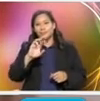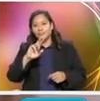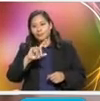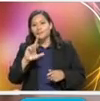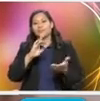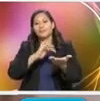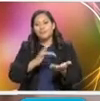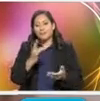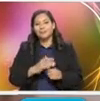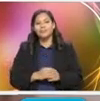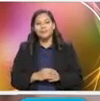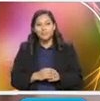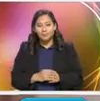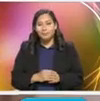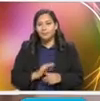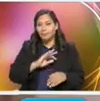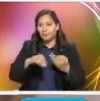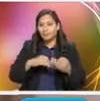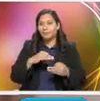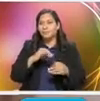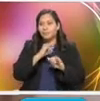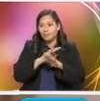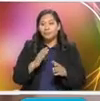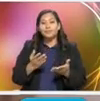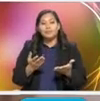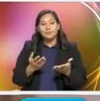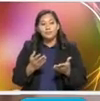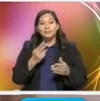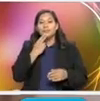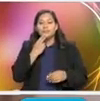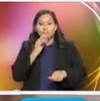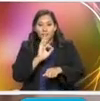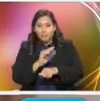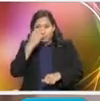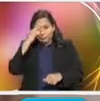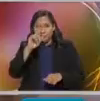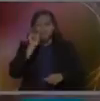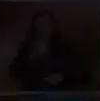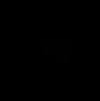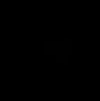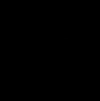gracias. Muchas gracias a ti, Pili. Por toda esta información de utilidad para las mujeres.